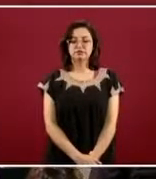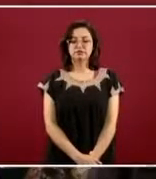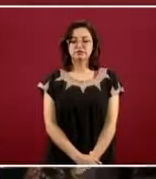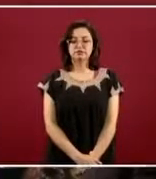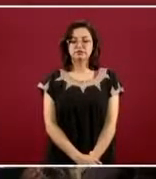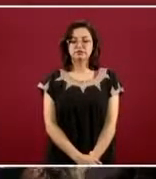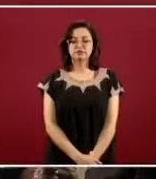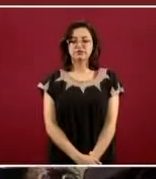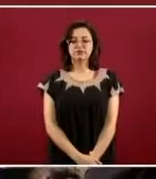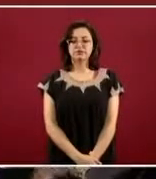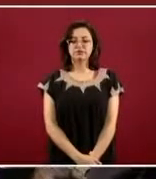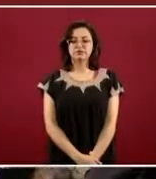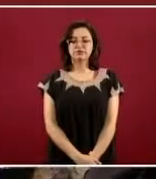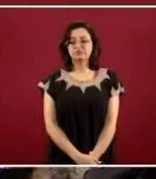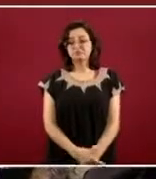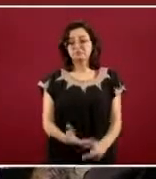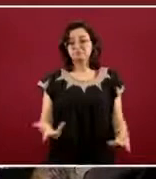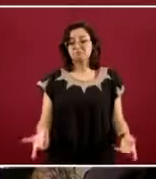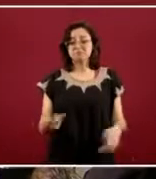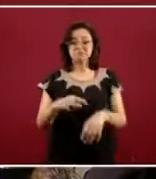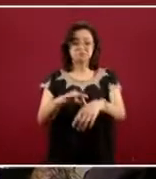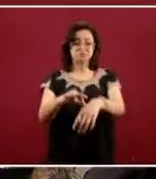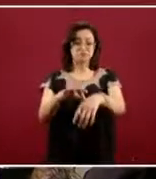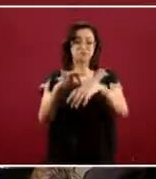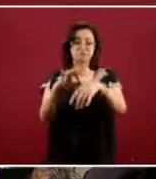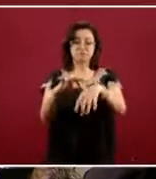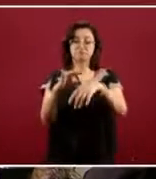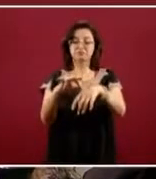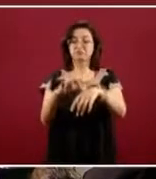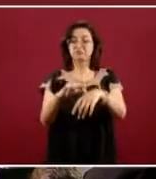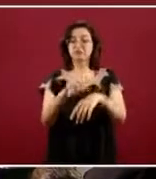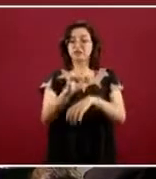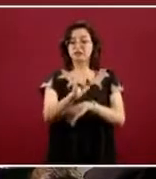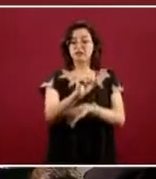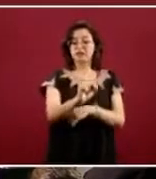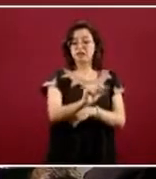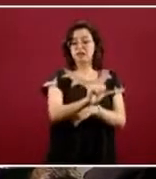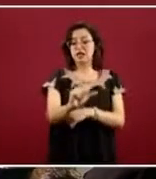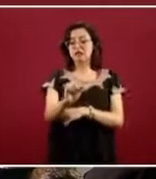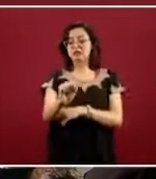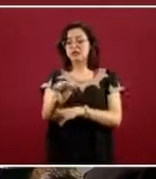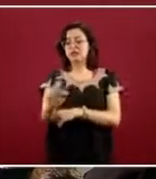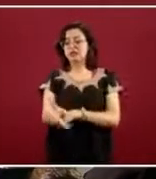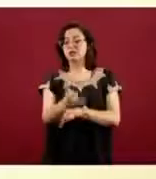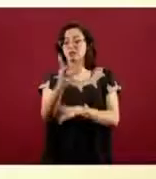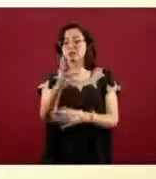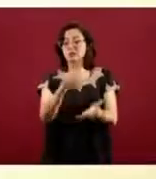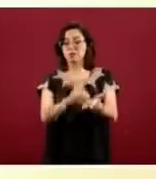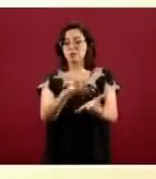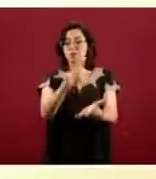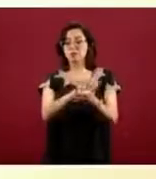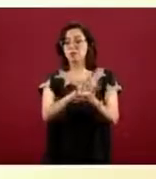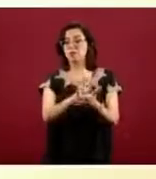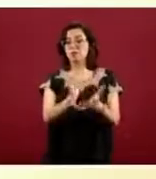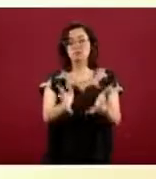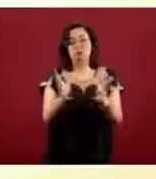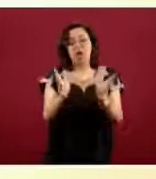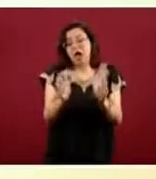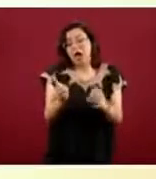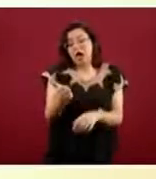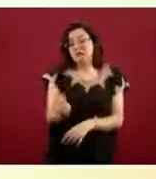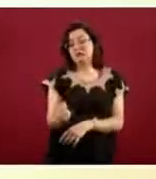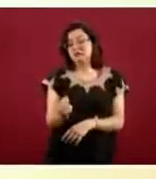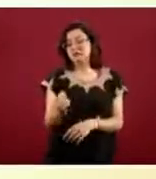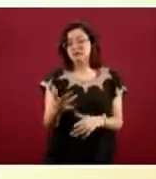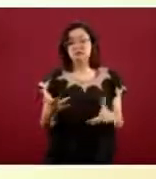bueno, eso es lo que sucede en la realidad, o sea, es decir, si hay de 60 a 64, eso es lo que tenemos registrado, así se ha producido